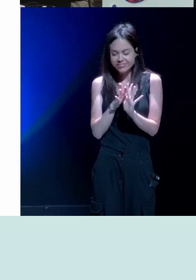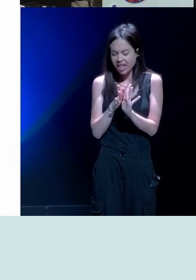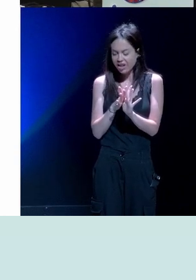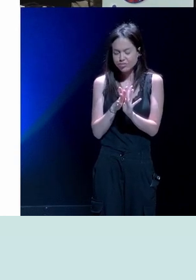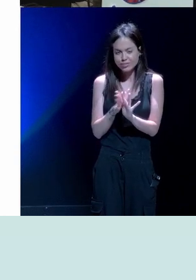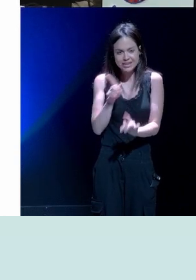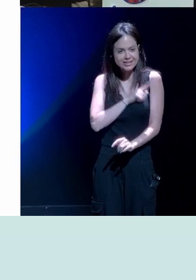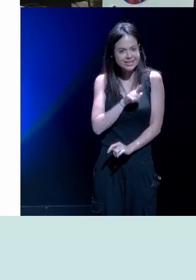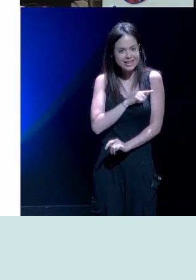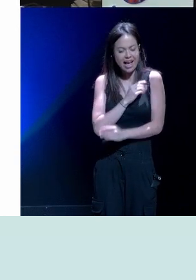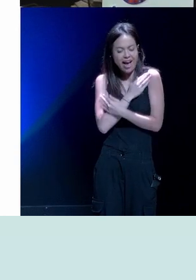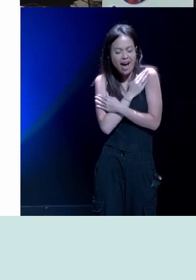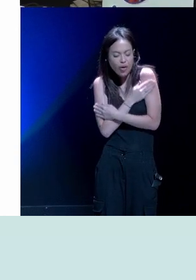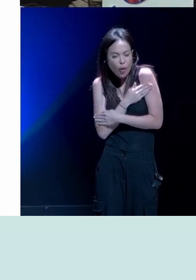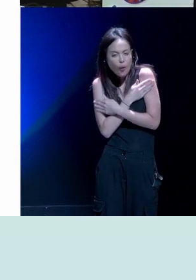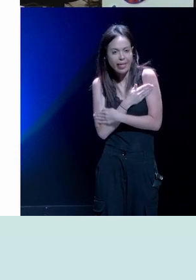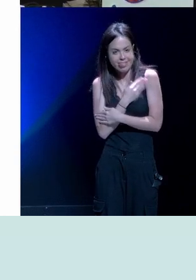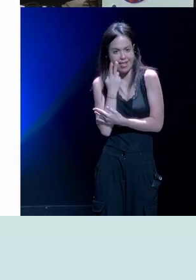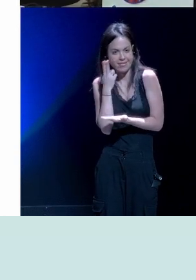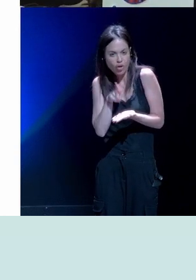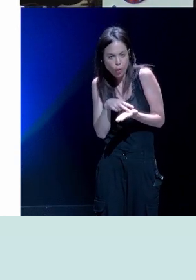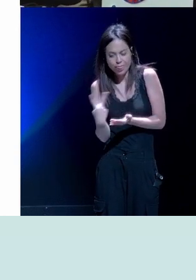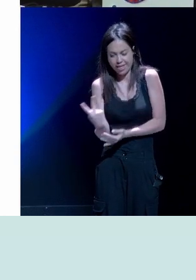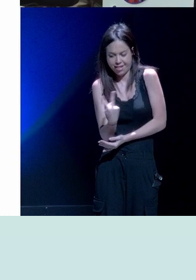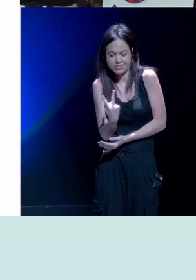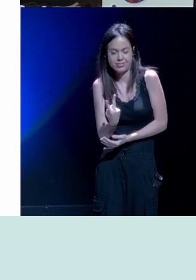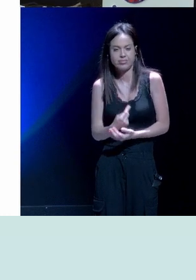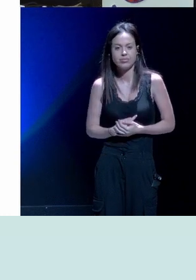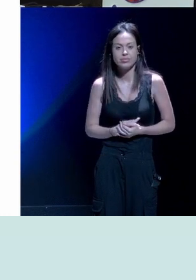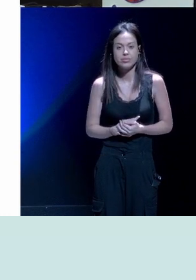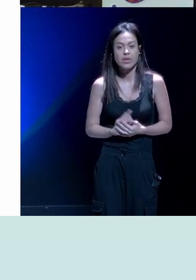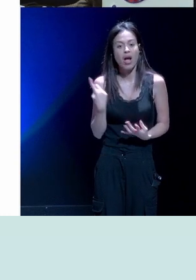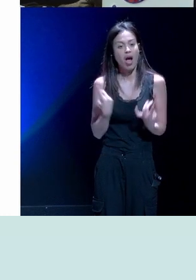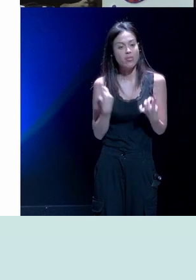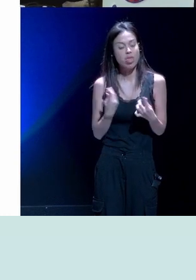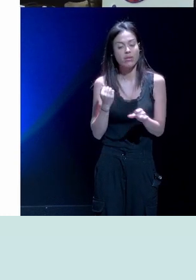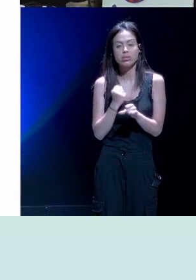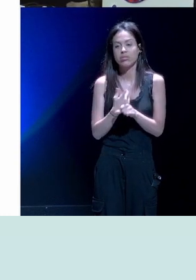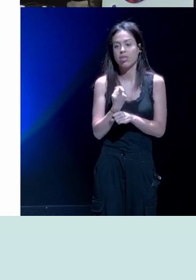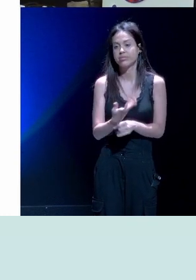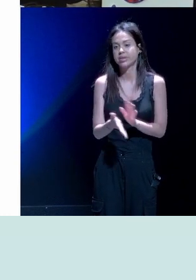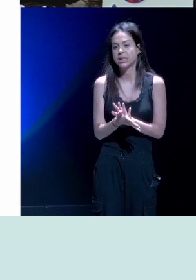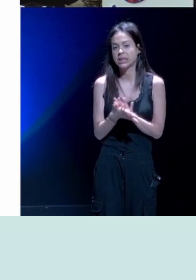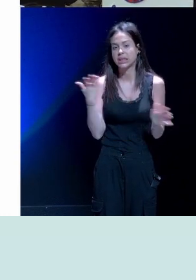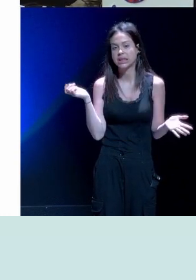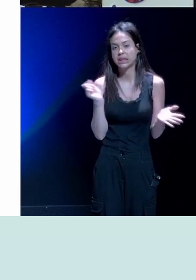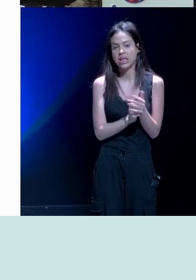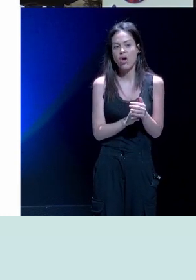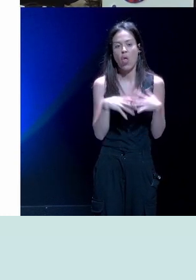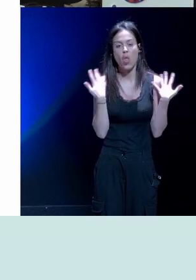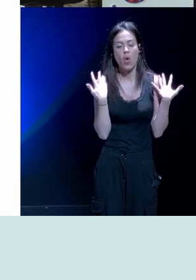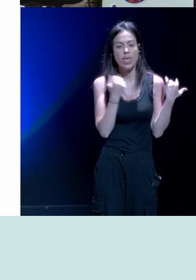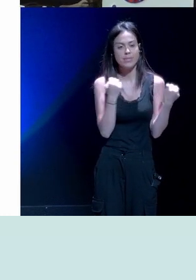acogida y reconocida. Y a veces, como el trabajo hay que hacerlo rápido o es de tipo